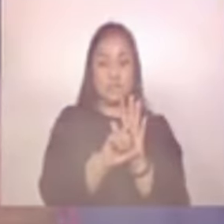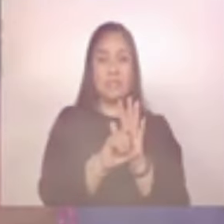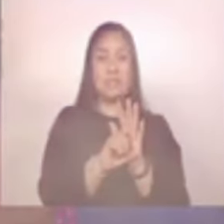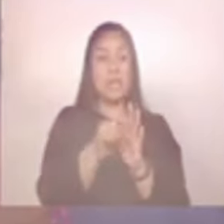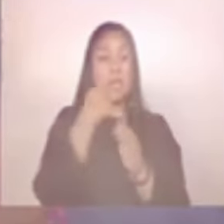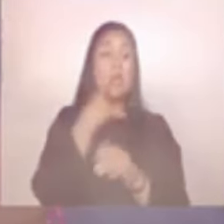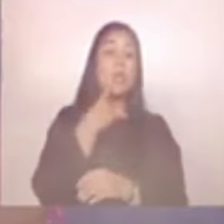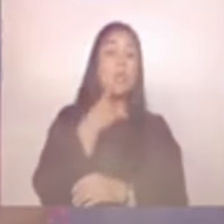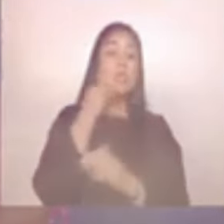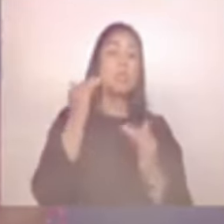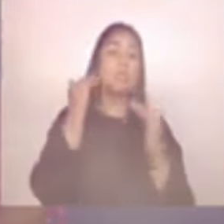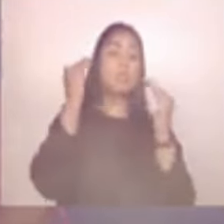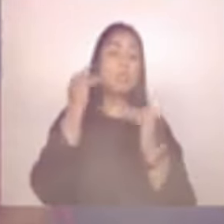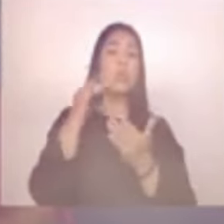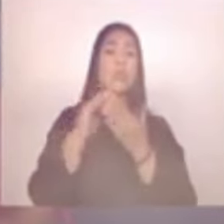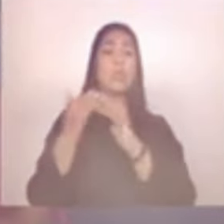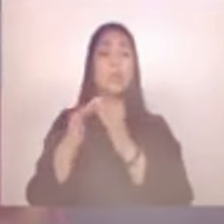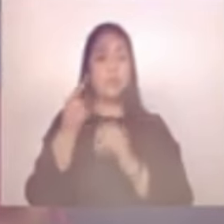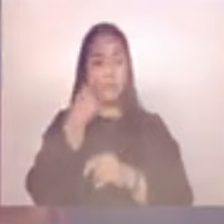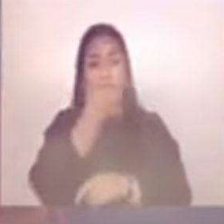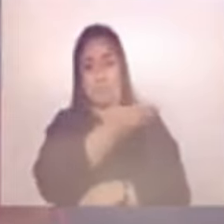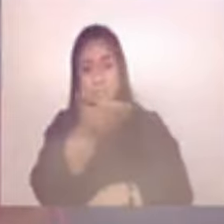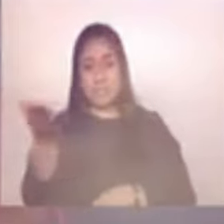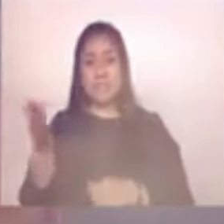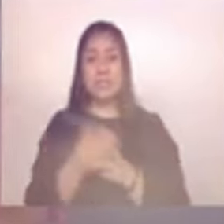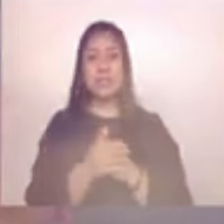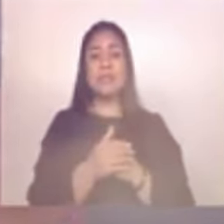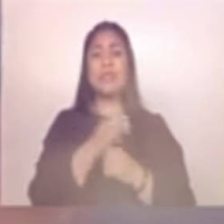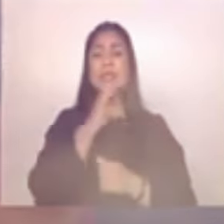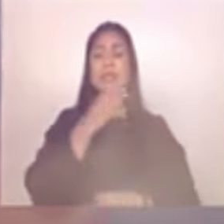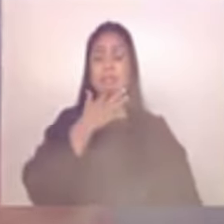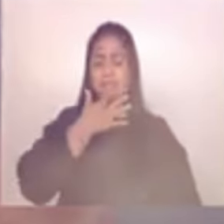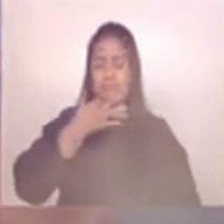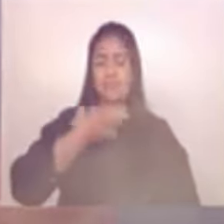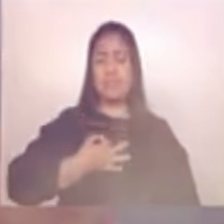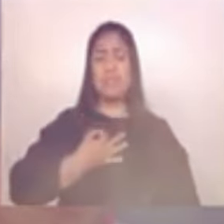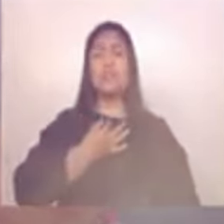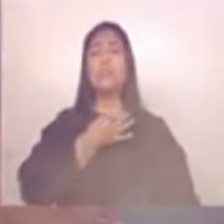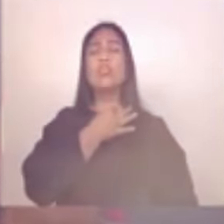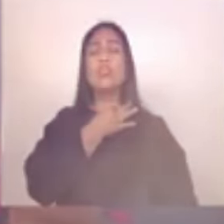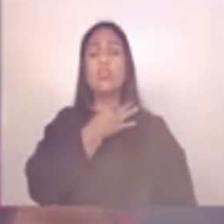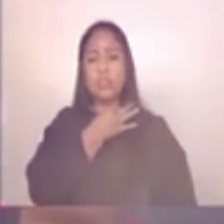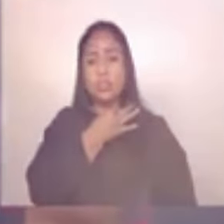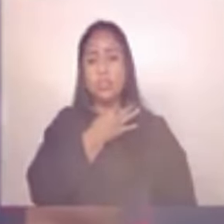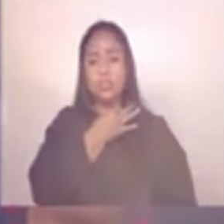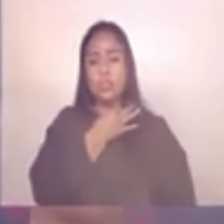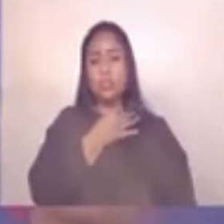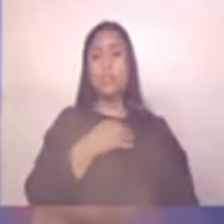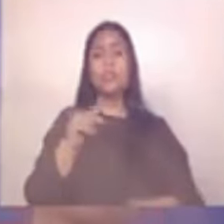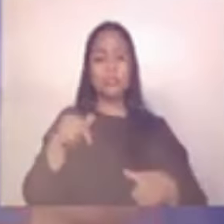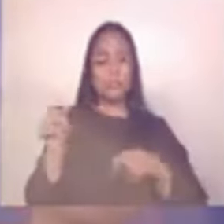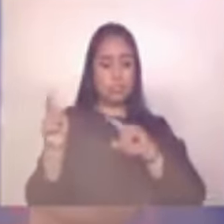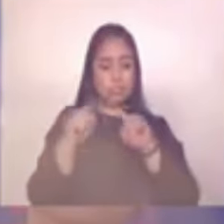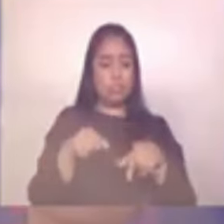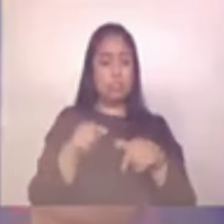autoridades comunitarias, es de verdad un gusto estar